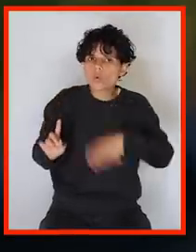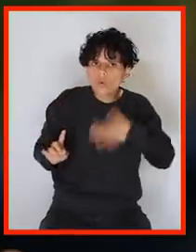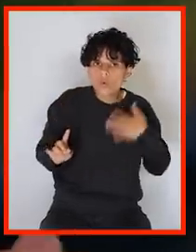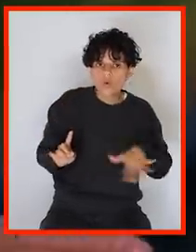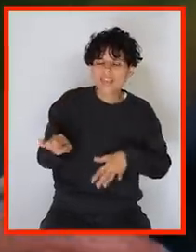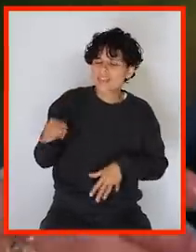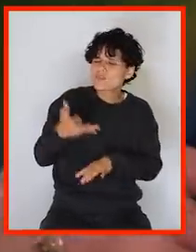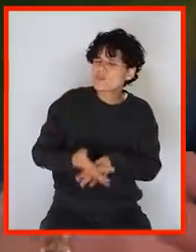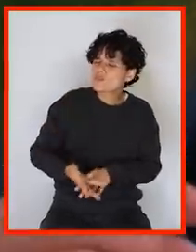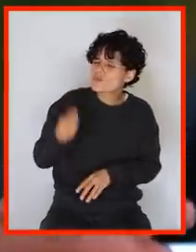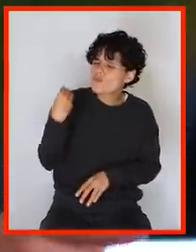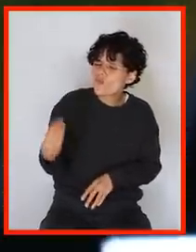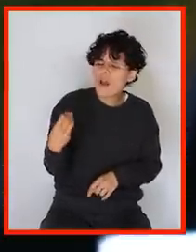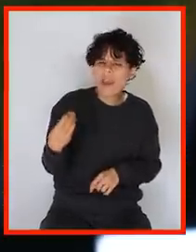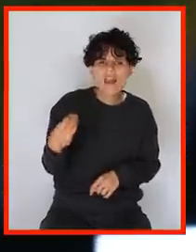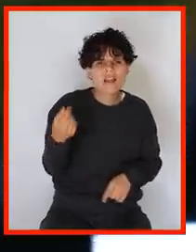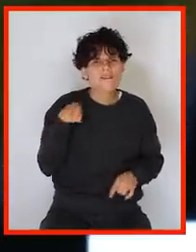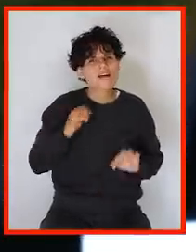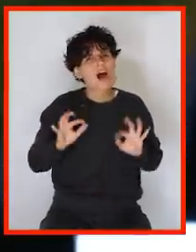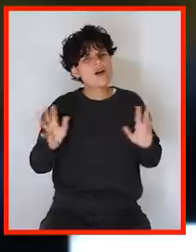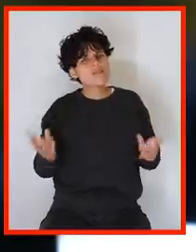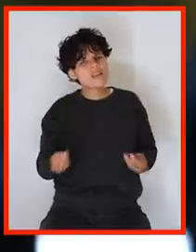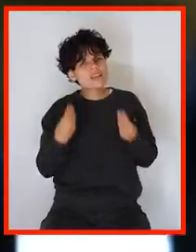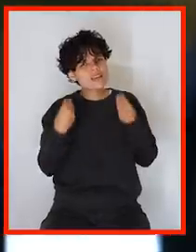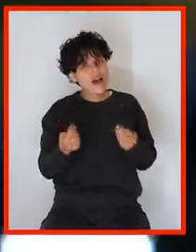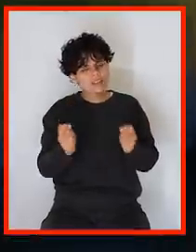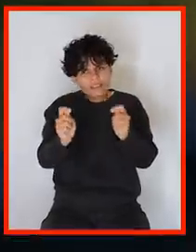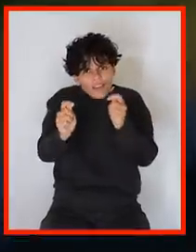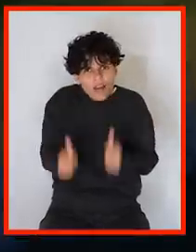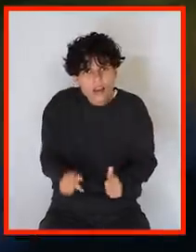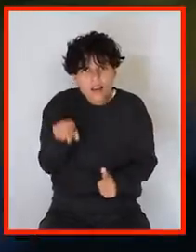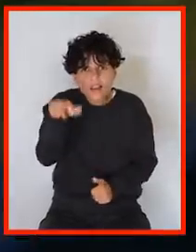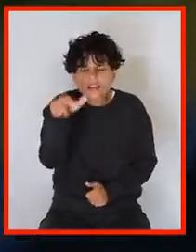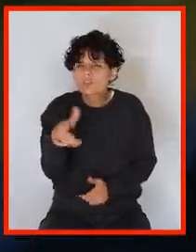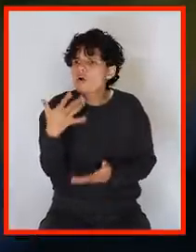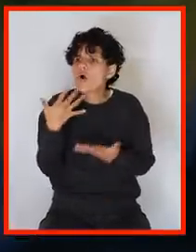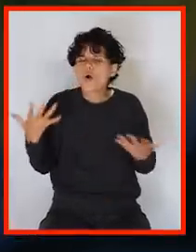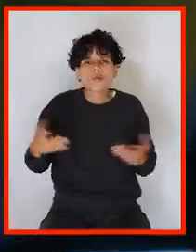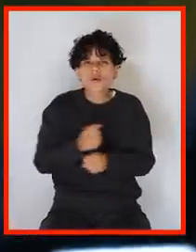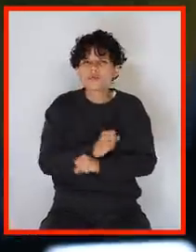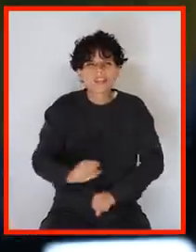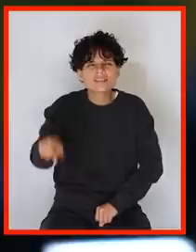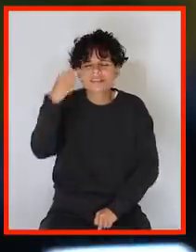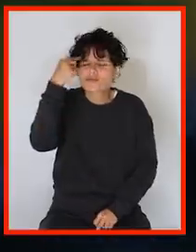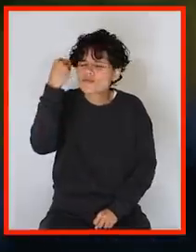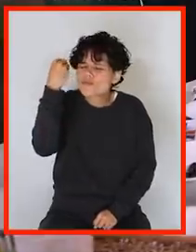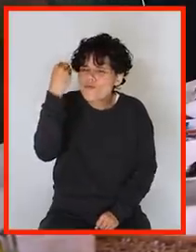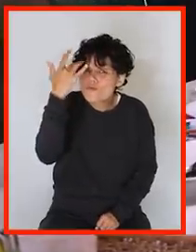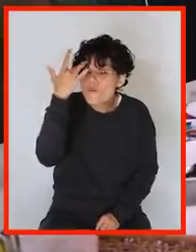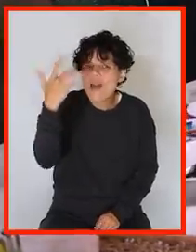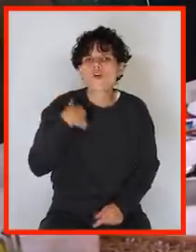un es muy talentoso, dije yo. ¿Cómo puede ser tan bueno? Decía yo, así, ¿cómo tan bueno? Decía